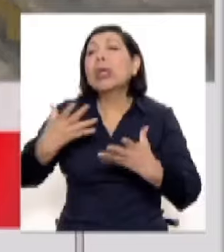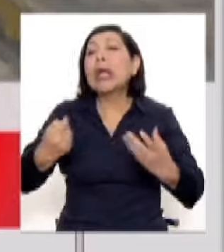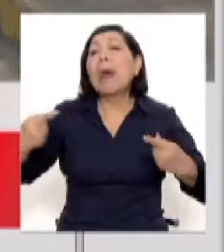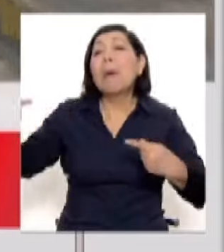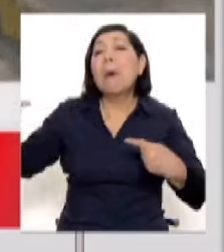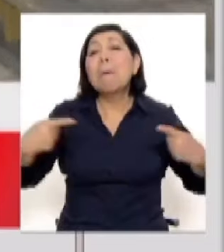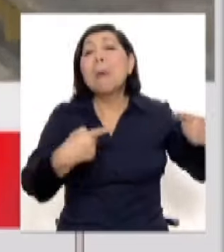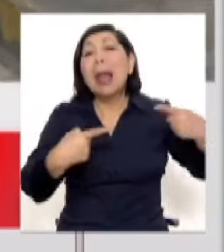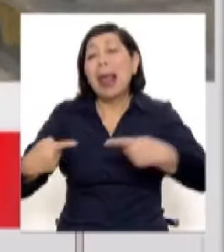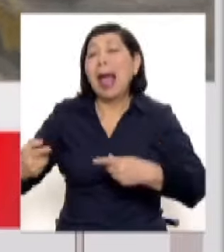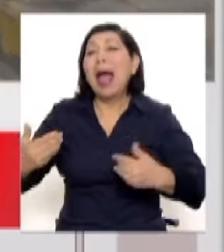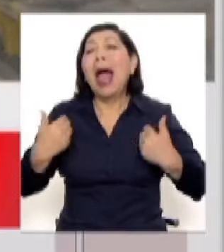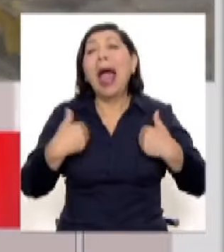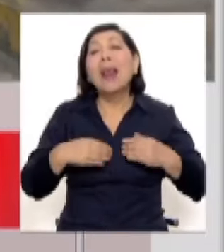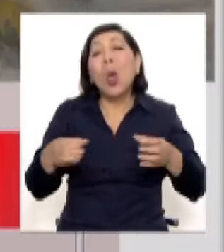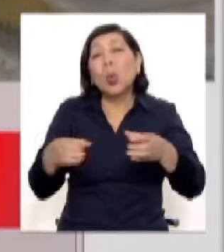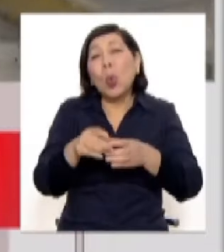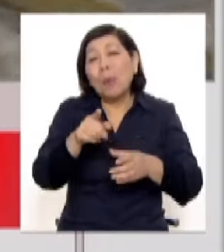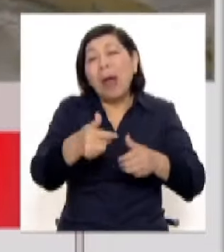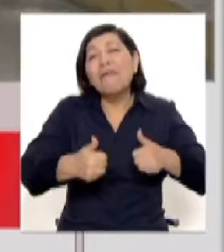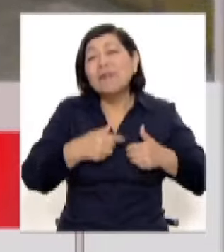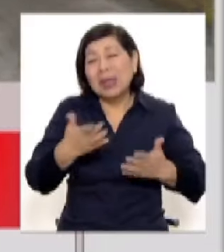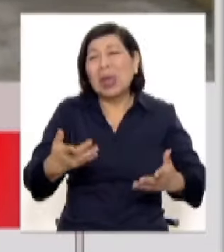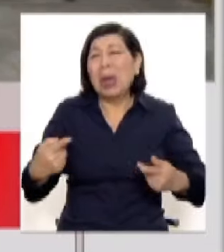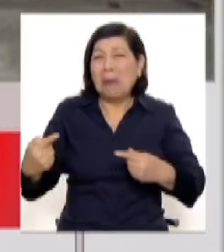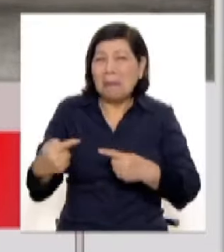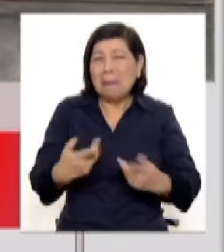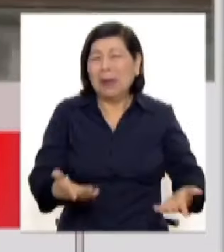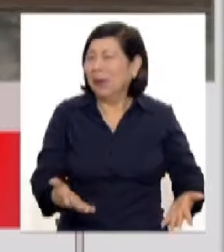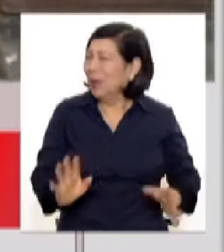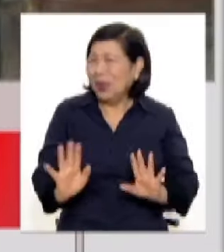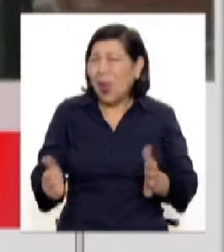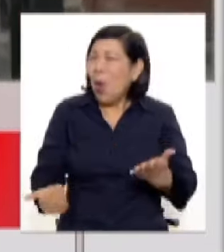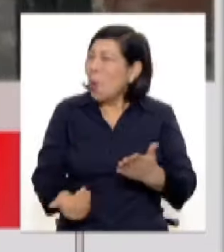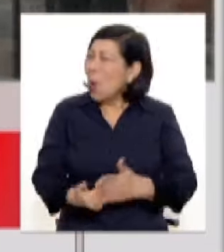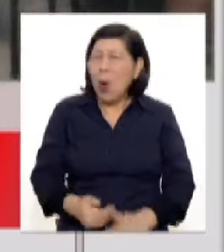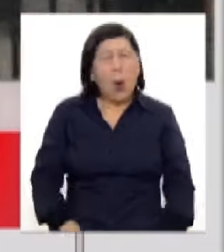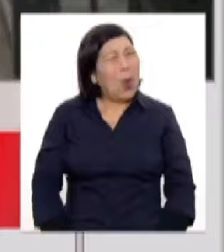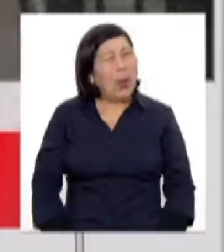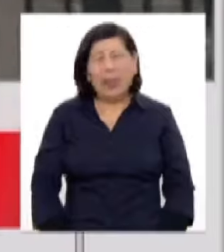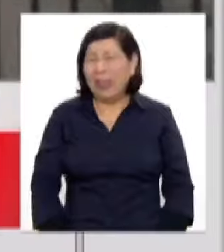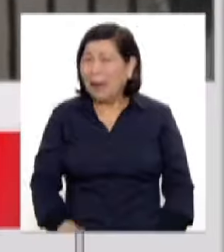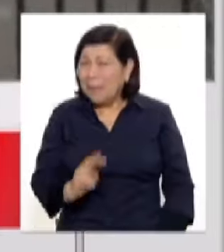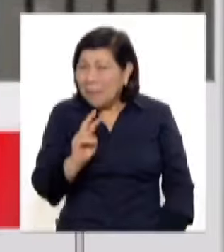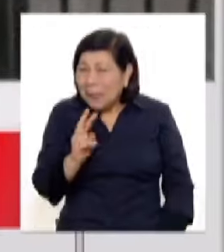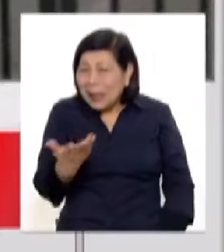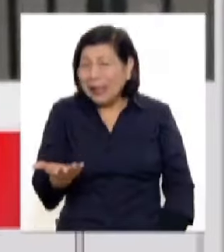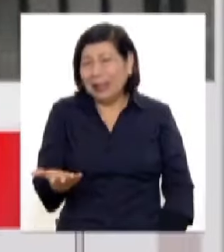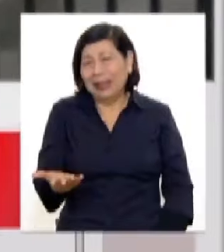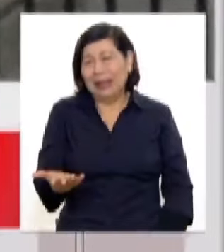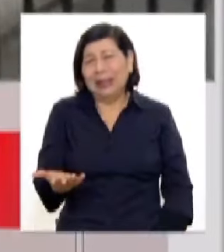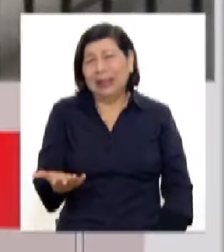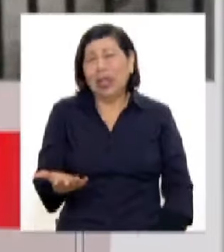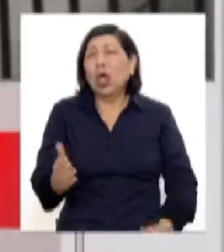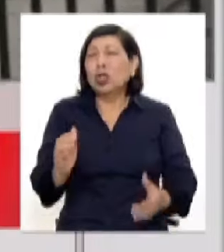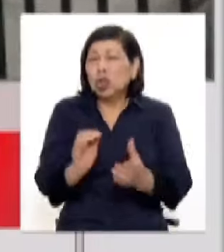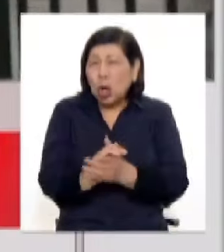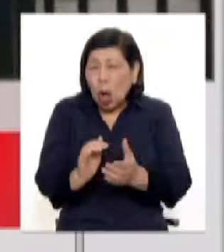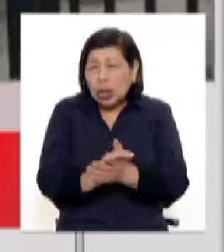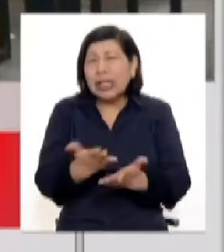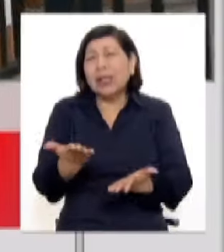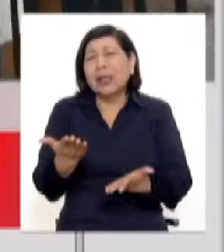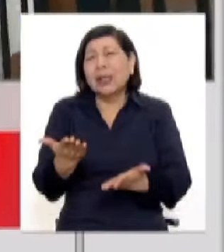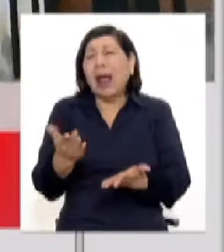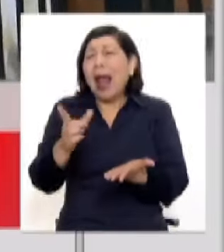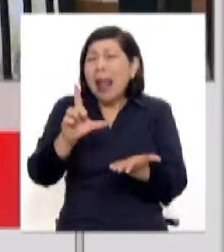enfrentamientos. Han creado zozobra, pero es una nueva modalidad, porque ustedes también pueden ver que lo hacen en Chorrillos, lo hacen